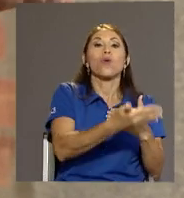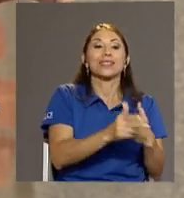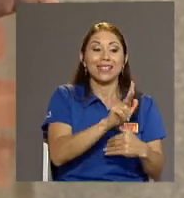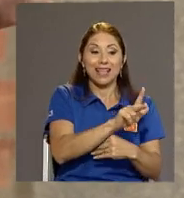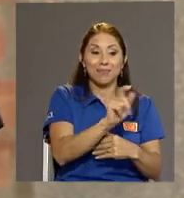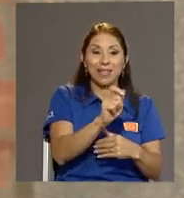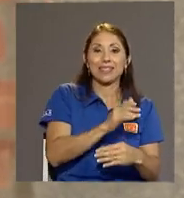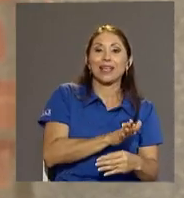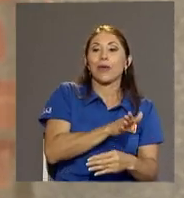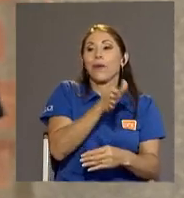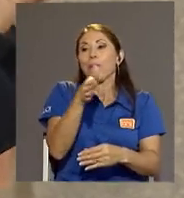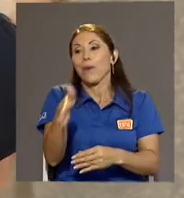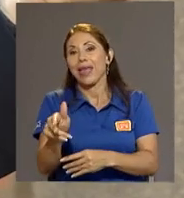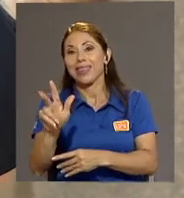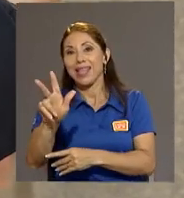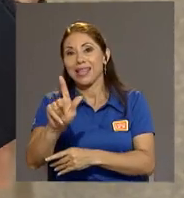Astra